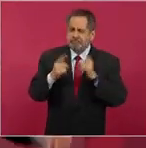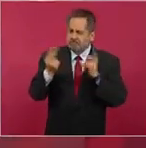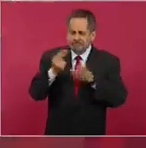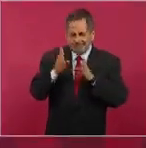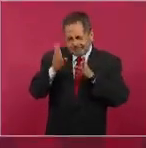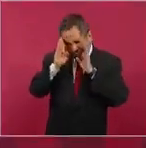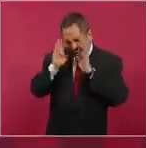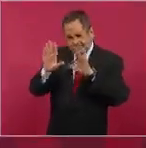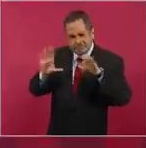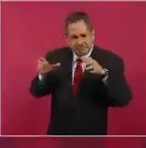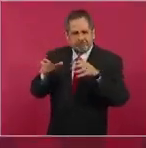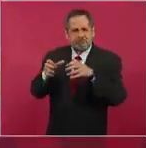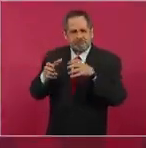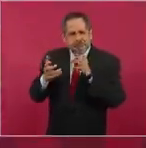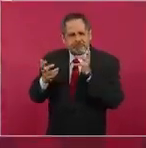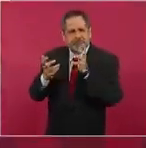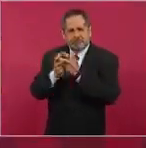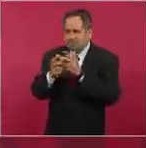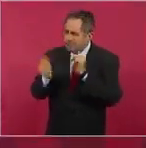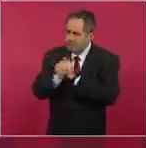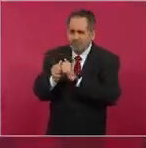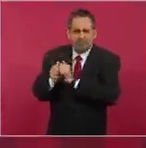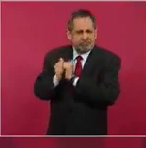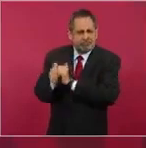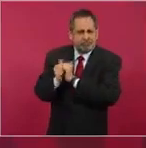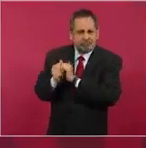necesito tener a quien